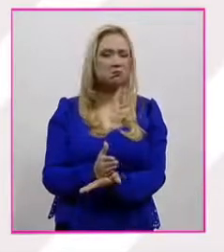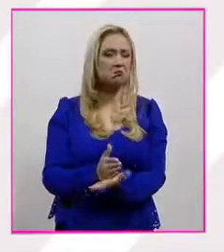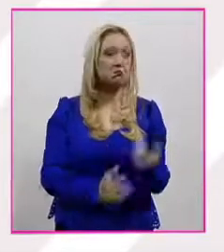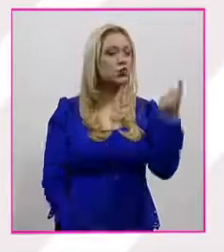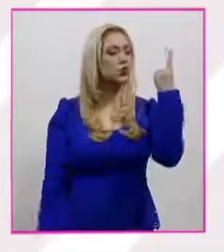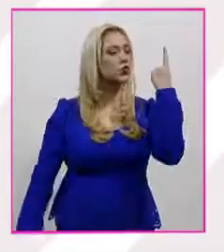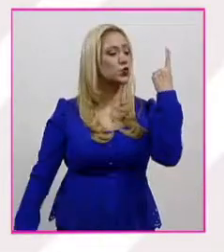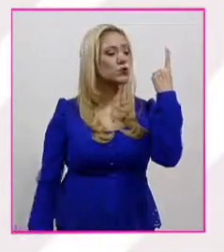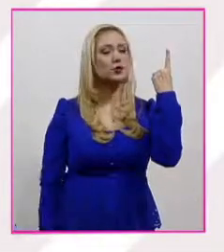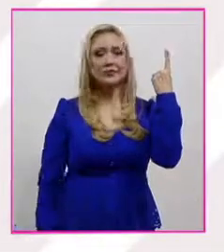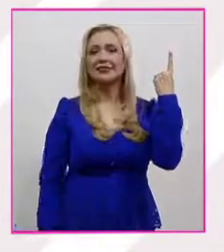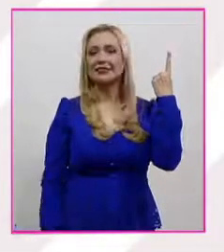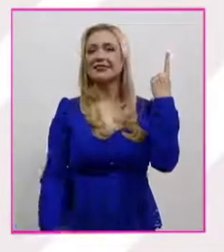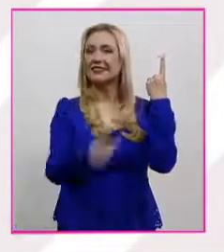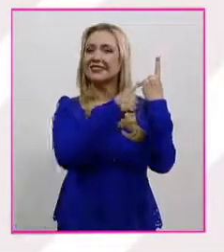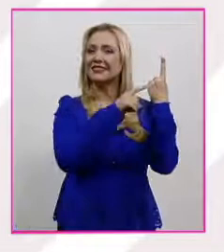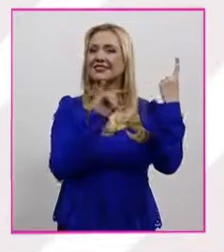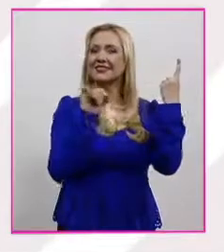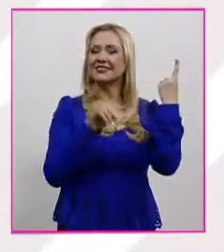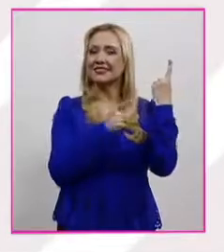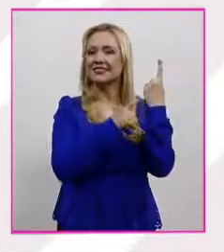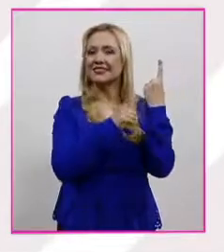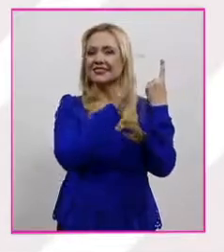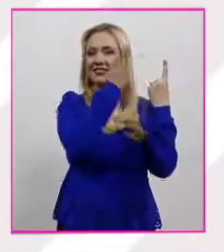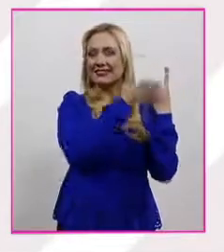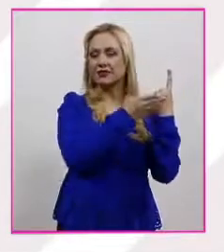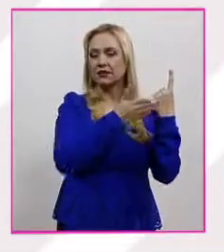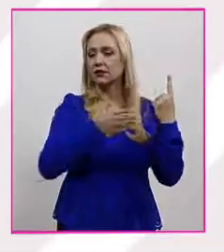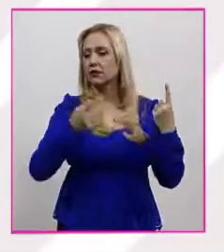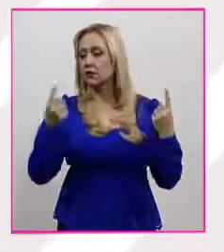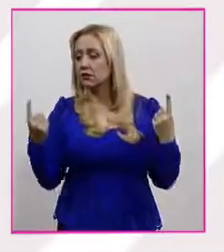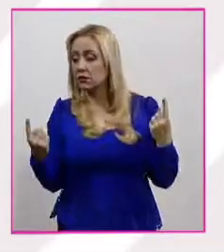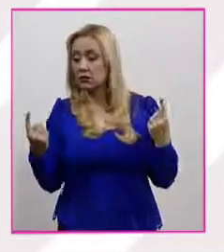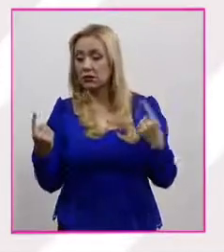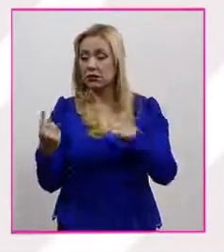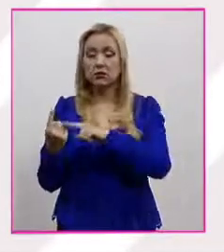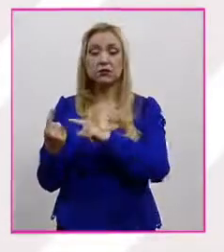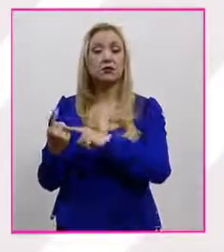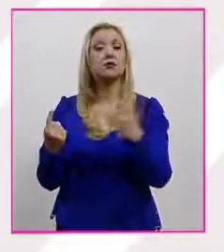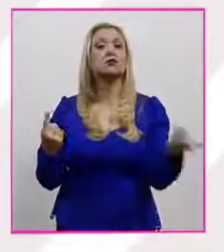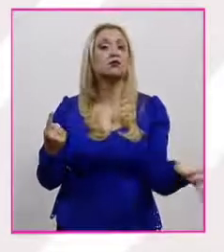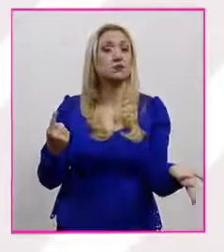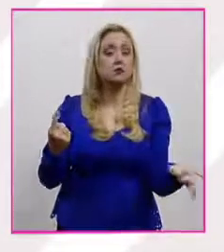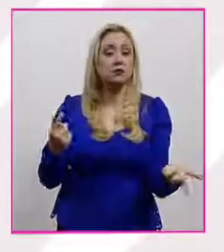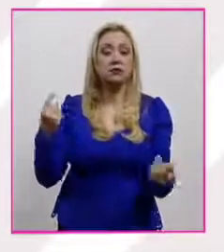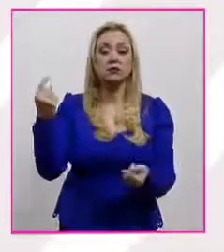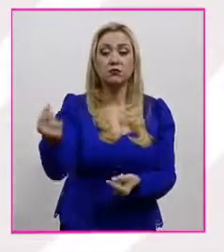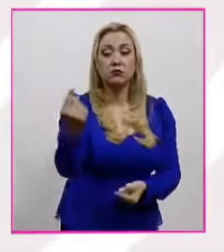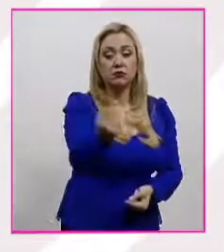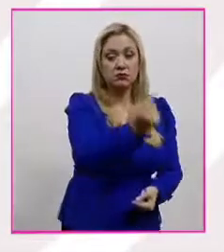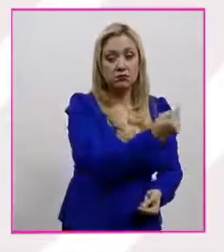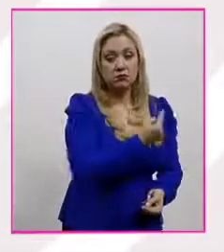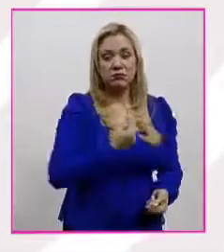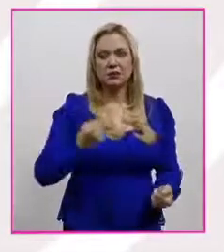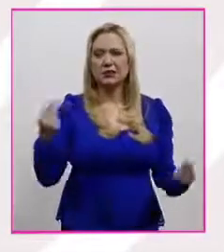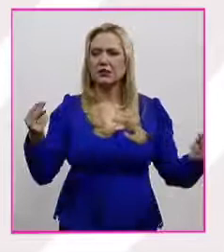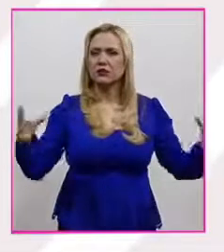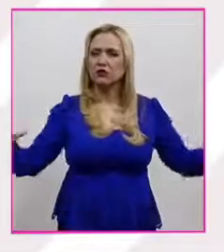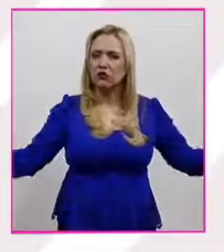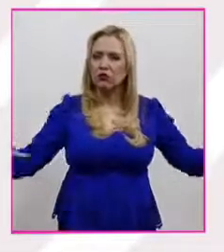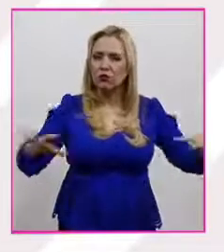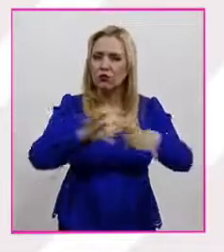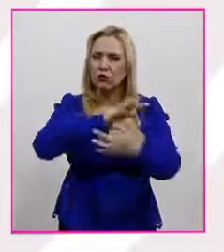las partes involucradas en su reproducción interfiere, ¿no? Porque realmente, pues, es una cuestión